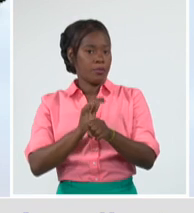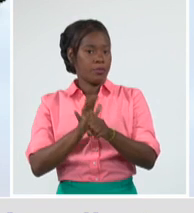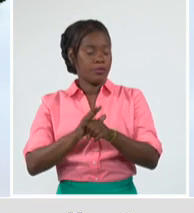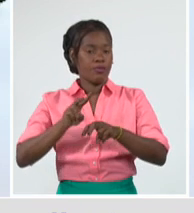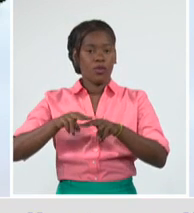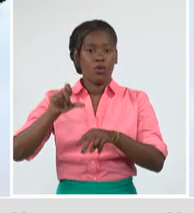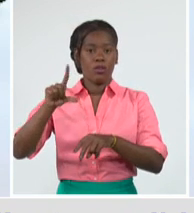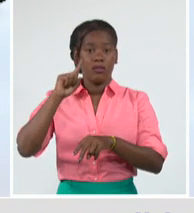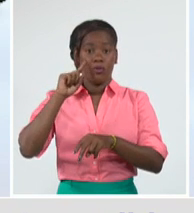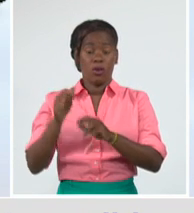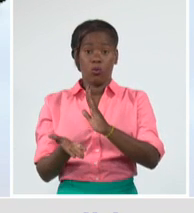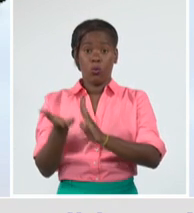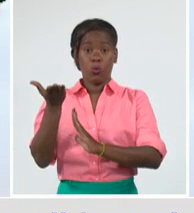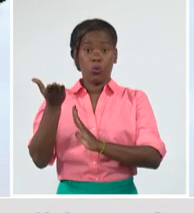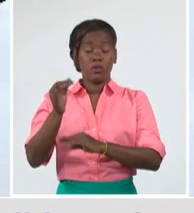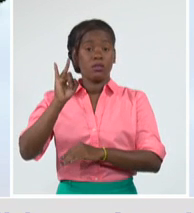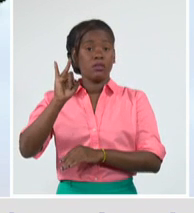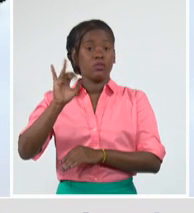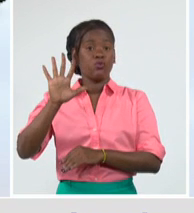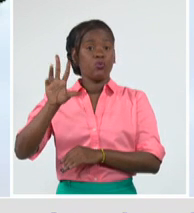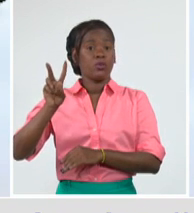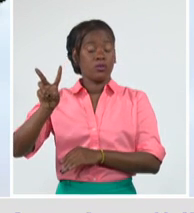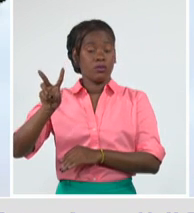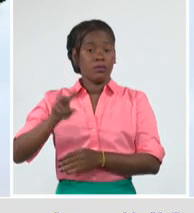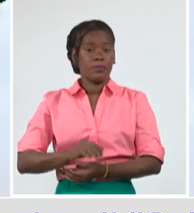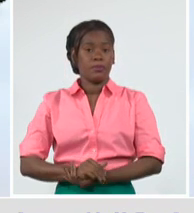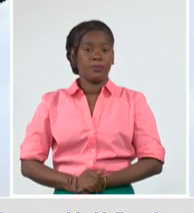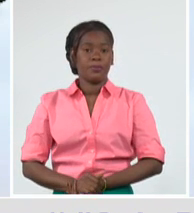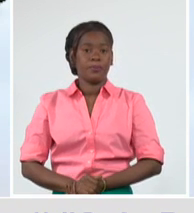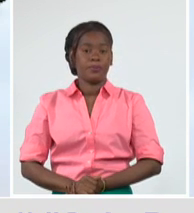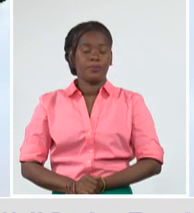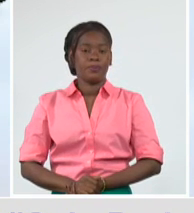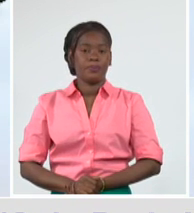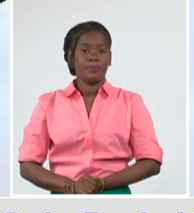alto, 752.